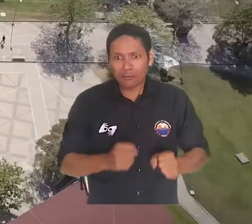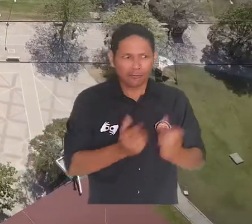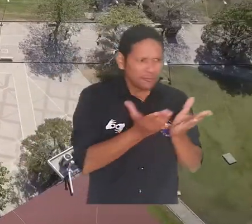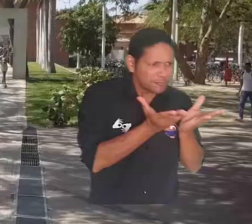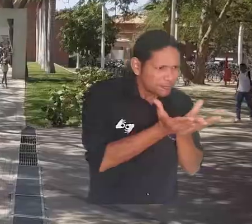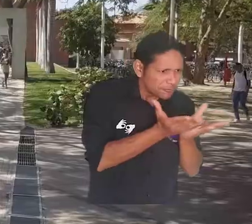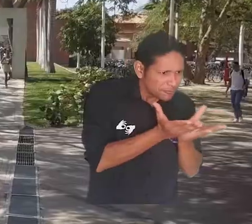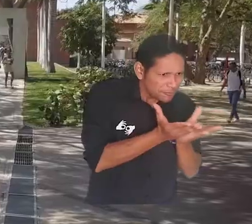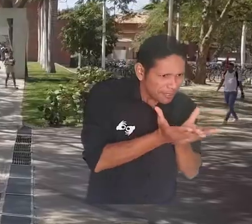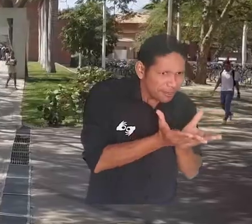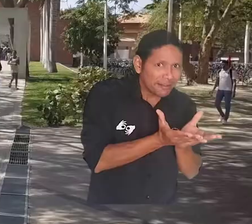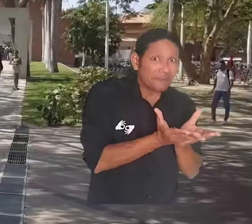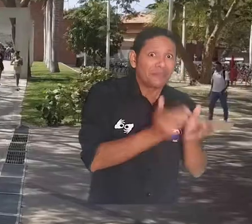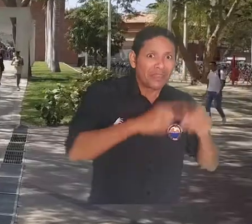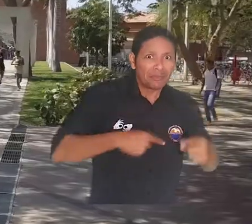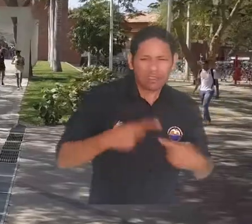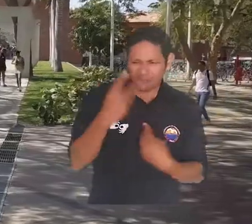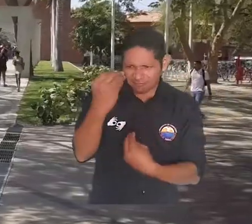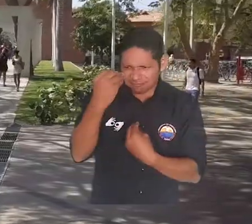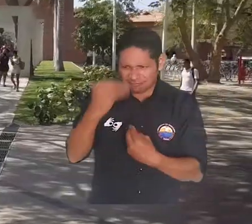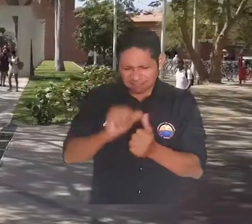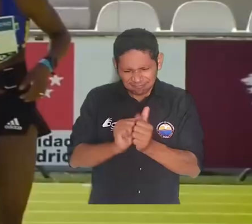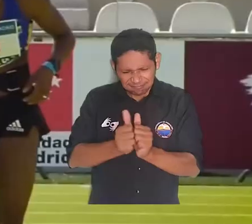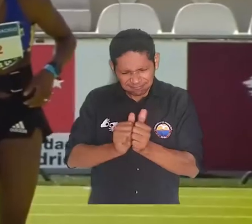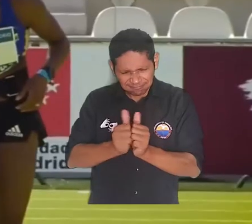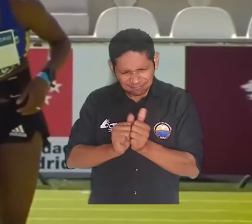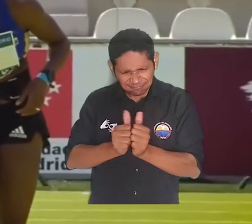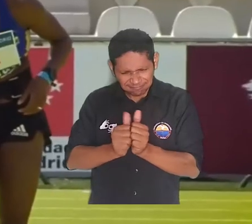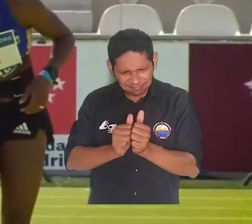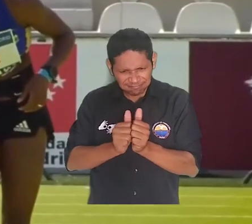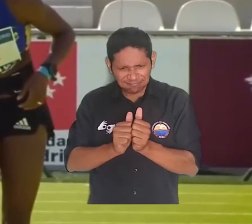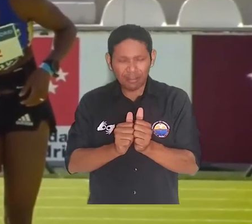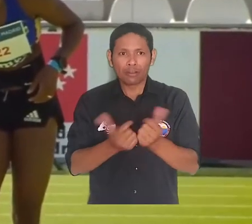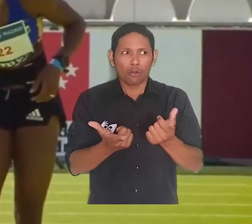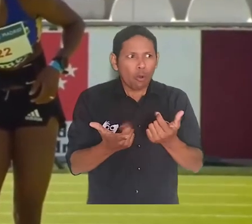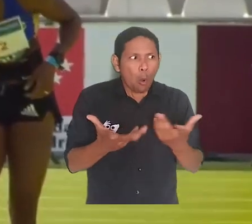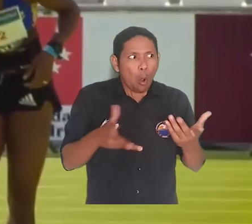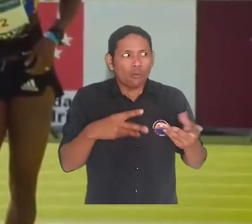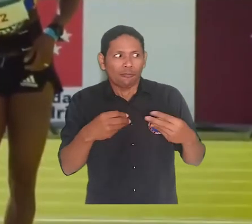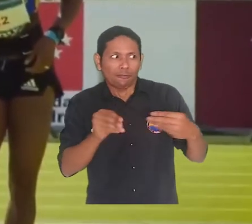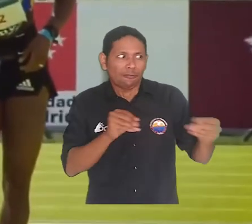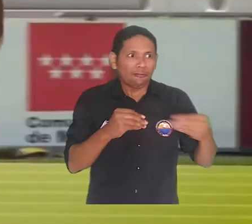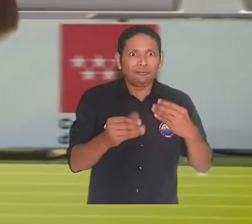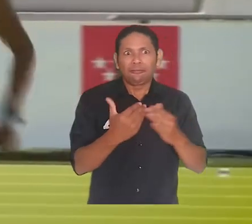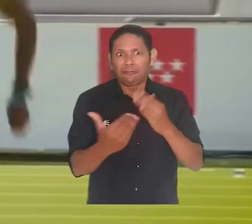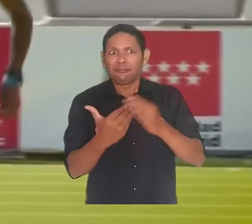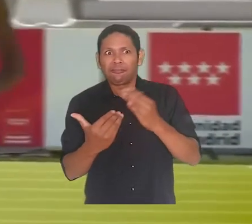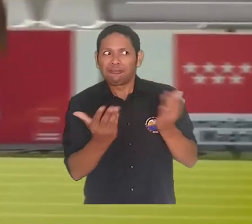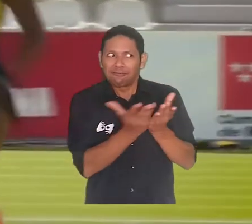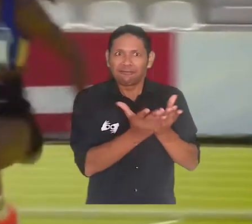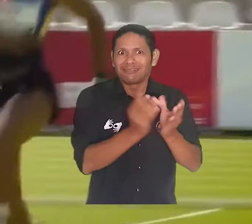de estudiar y de entrenar al tiempo, dándome facilidades de estudio.